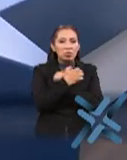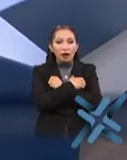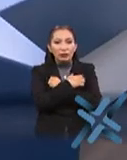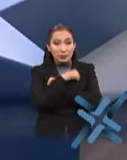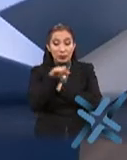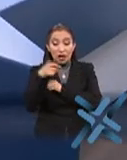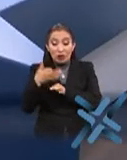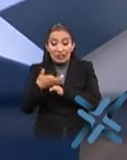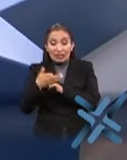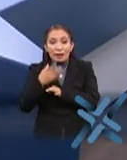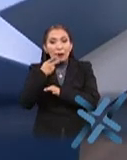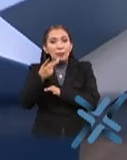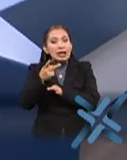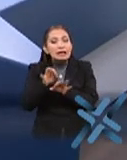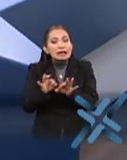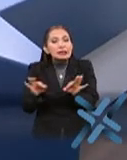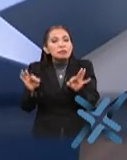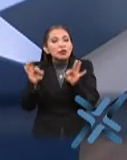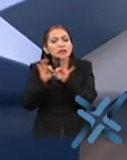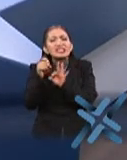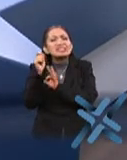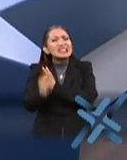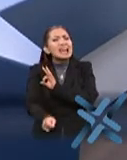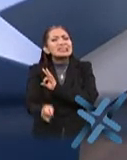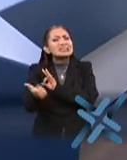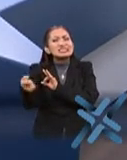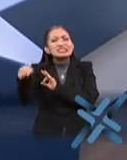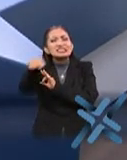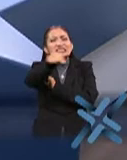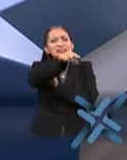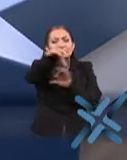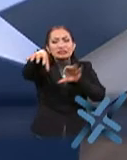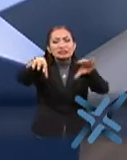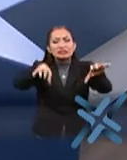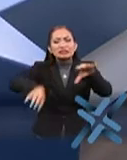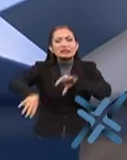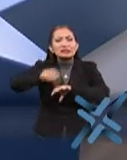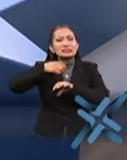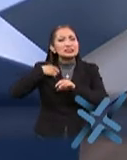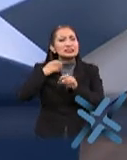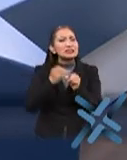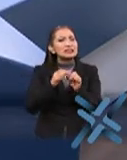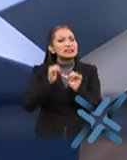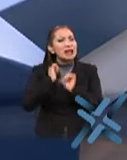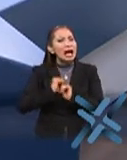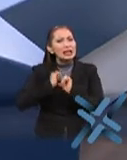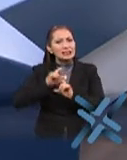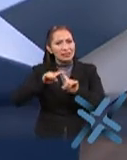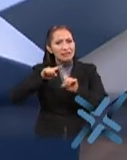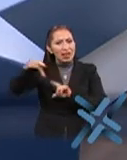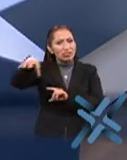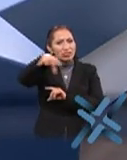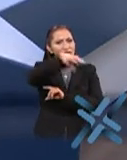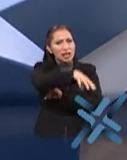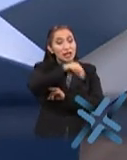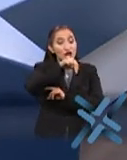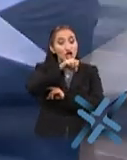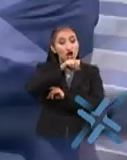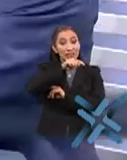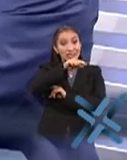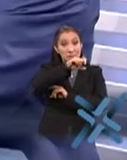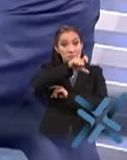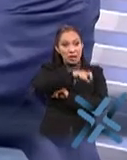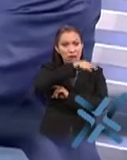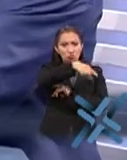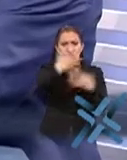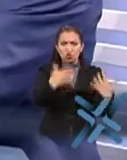vamos a hablar precisamente de la importancia y relevancia de las agencias en México. Y Notimex precisamente es una gran agencia que